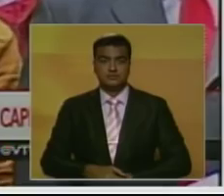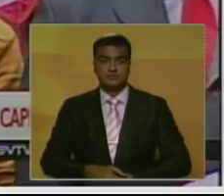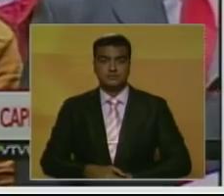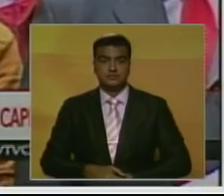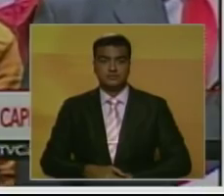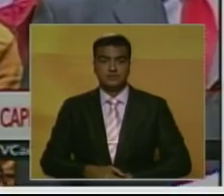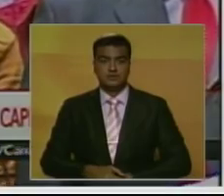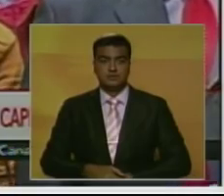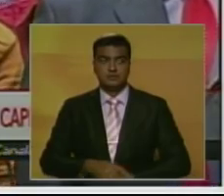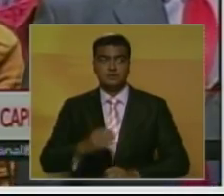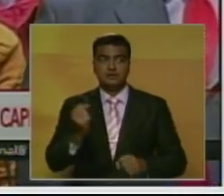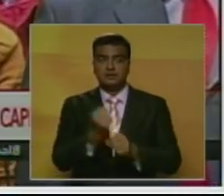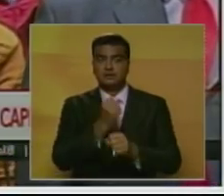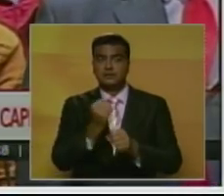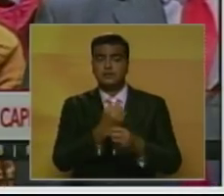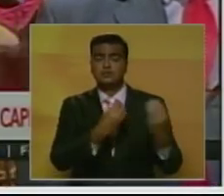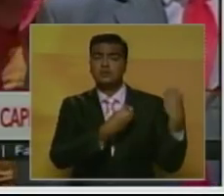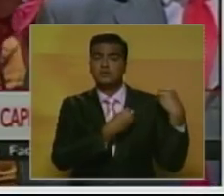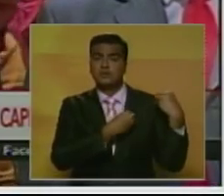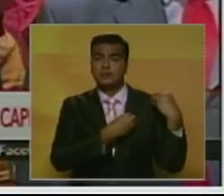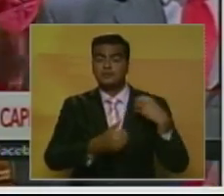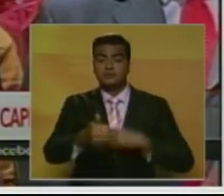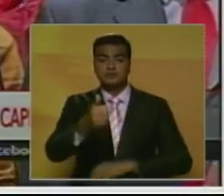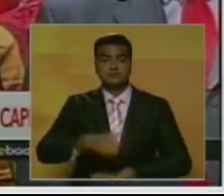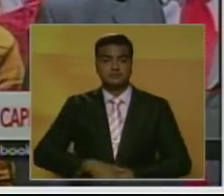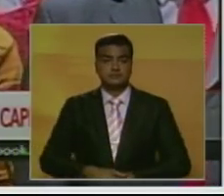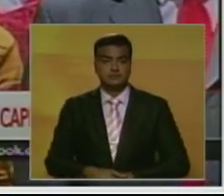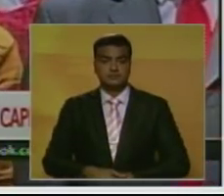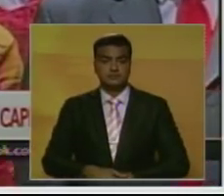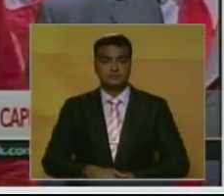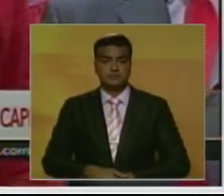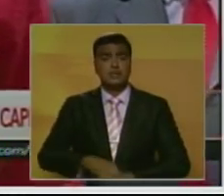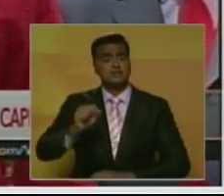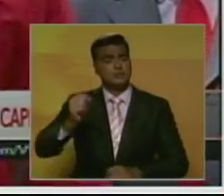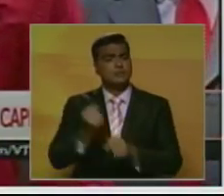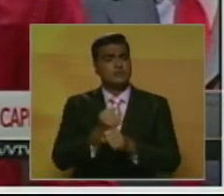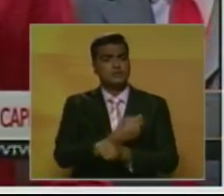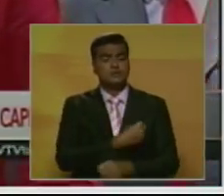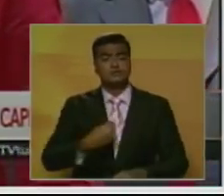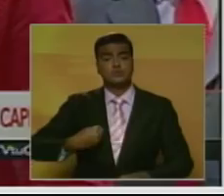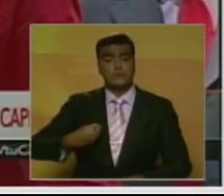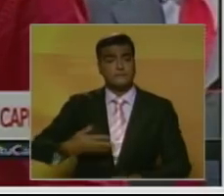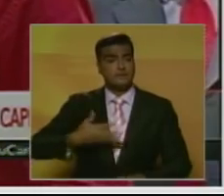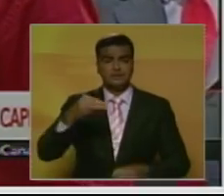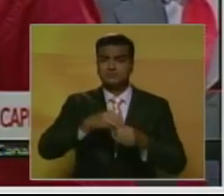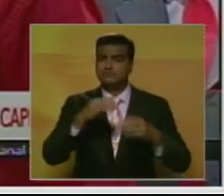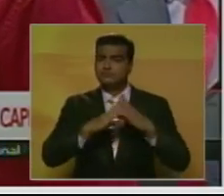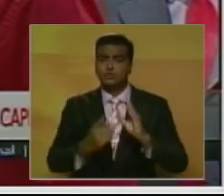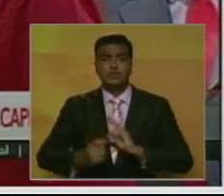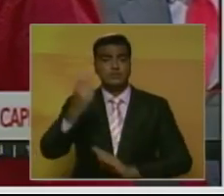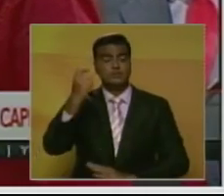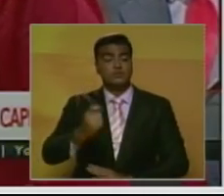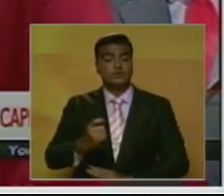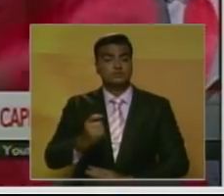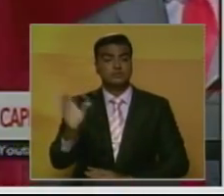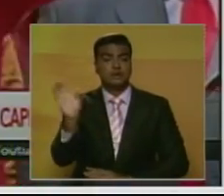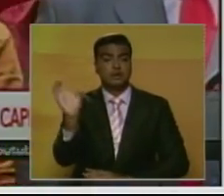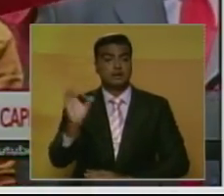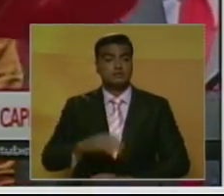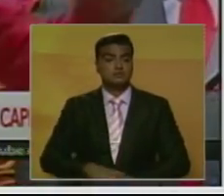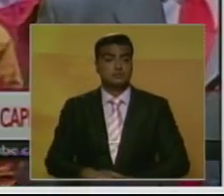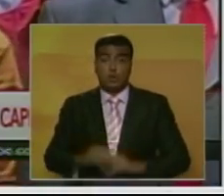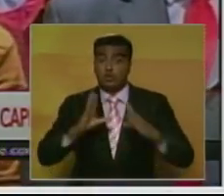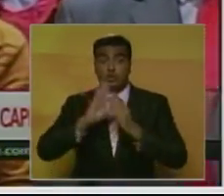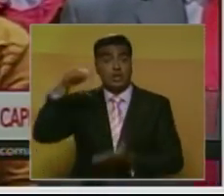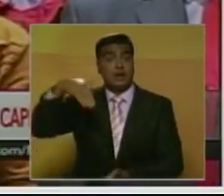No sea una gestión valorada. Si es por gestión, nosotros hubiésemos tenido todos los diputados de Caracas, o todos los